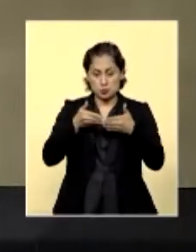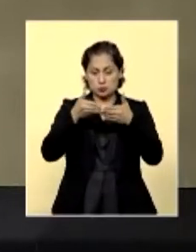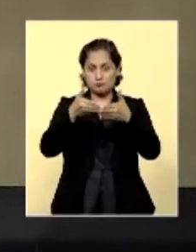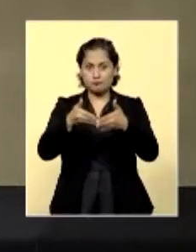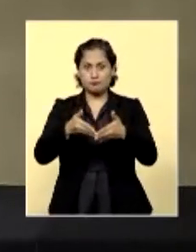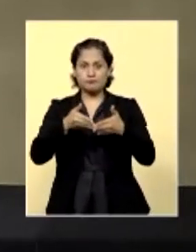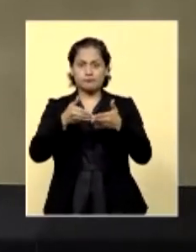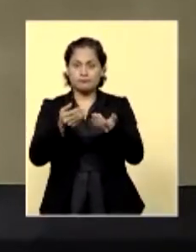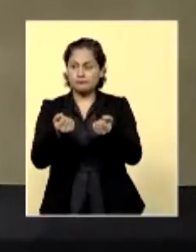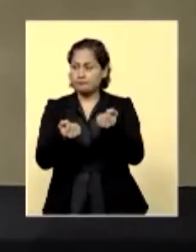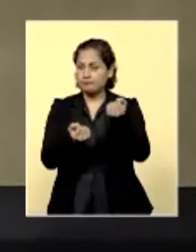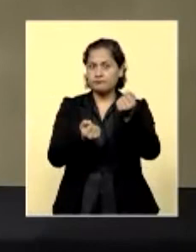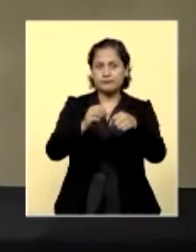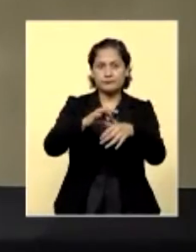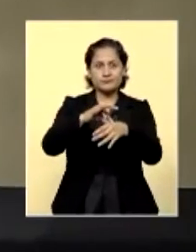llevamos